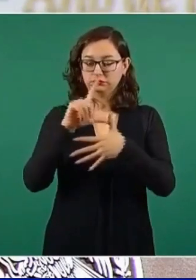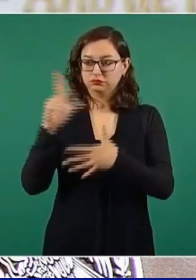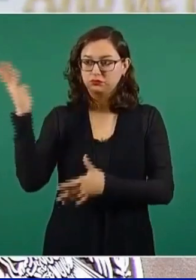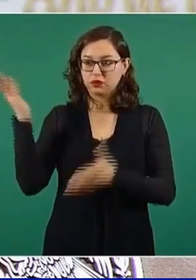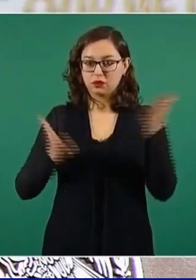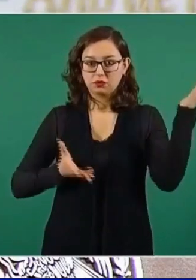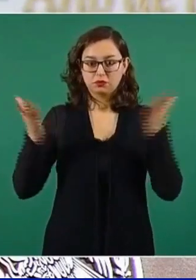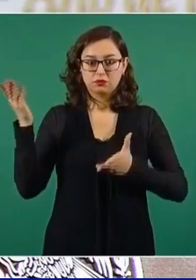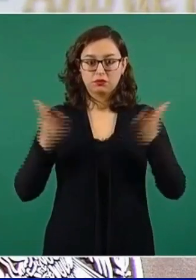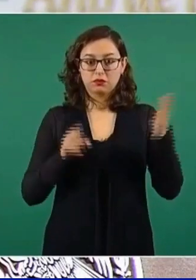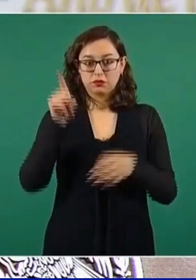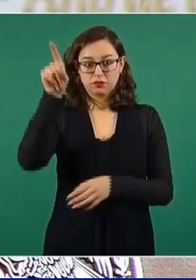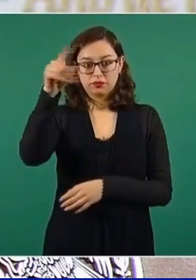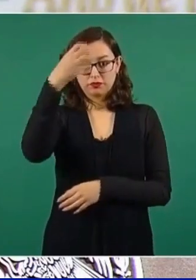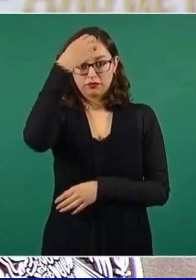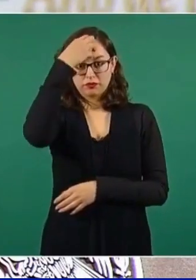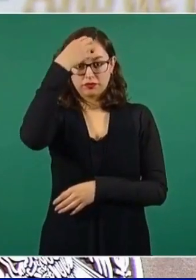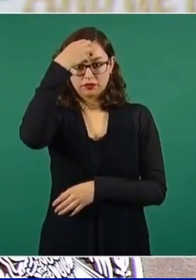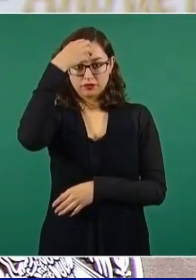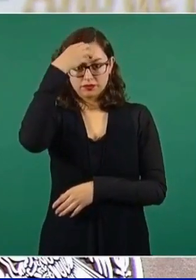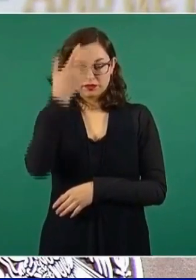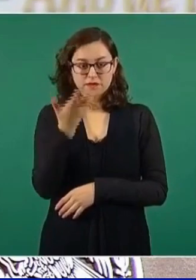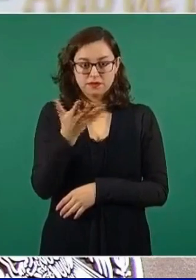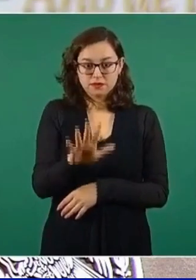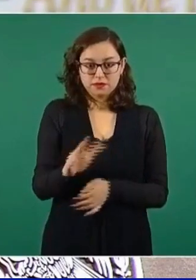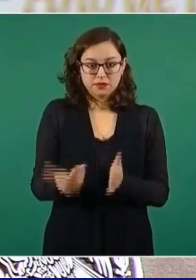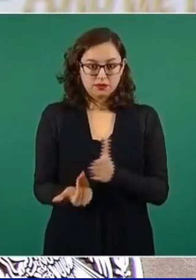Chapultepec a las 10 de la mañana.